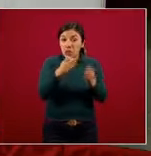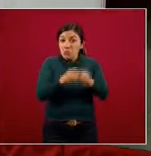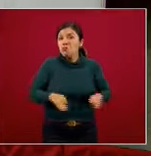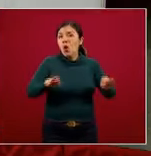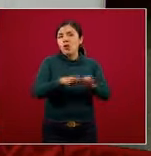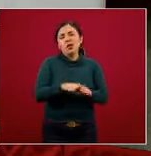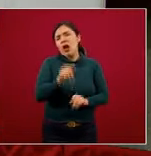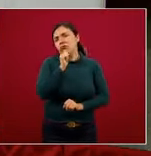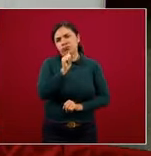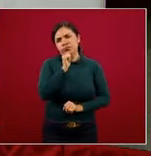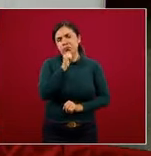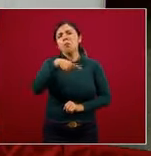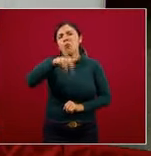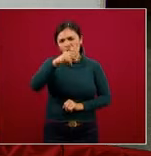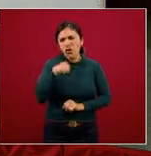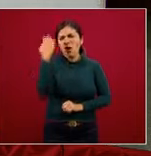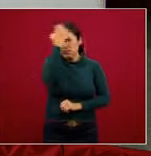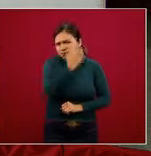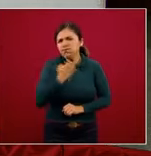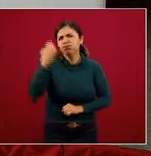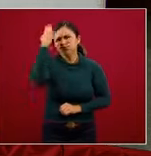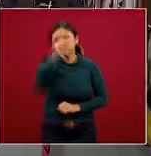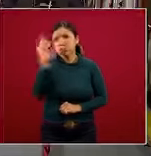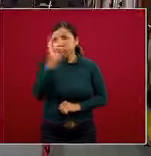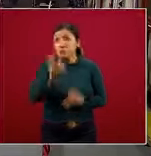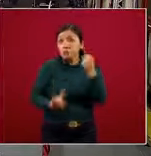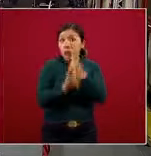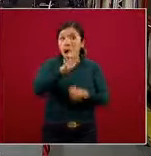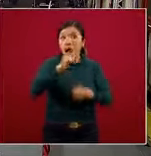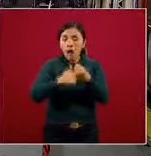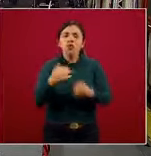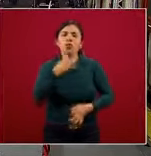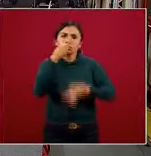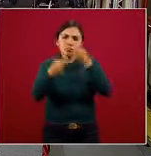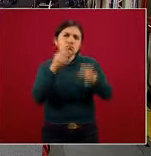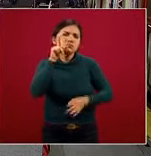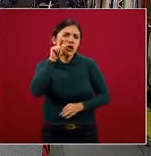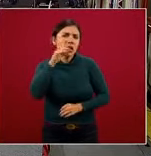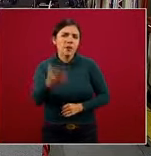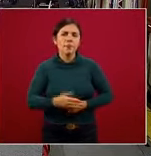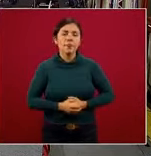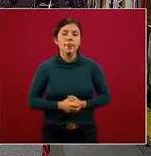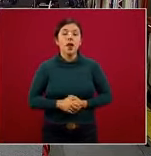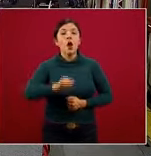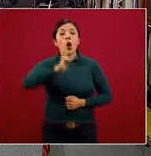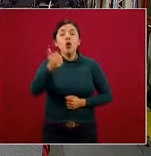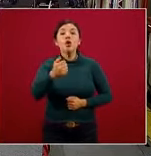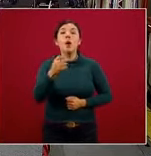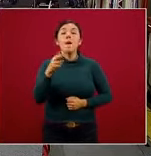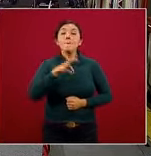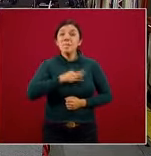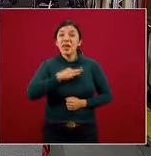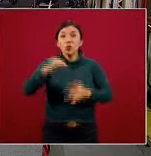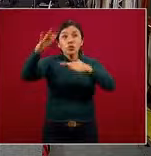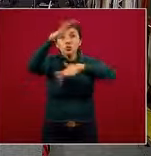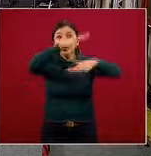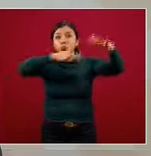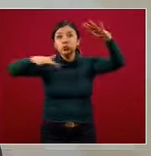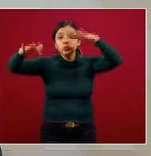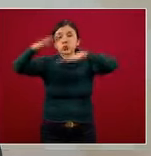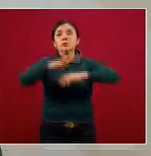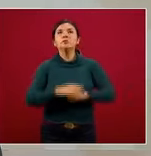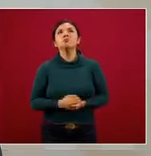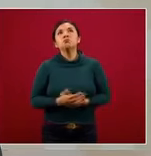menor importancia. De todos modos, analizaremos el caso, si fuera así, lo comunicamos mañana. Sobre el virus en el aire,